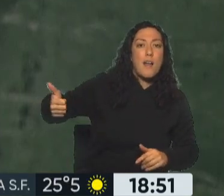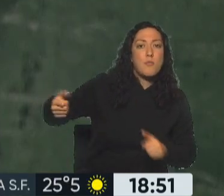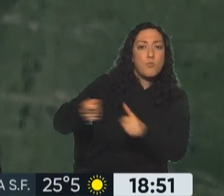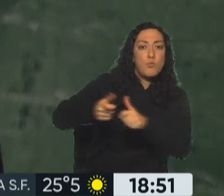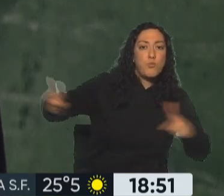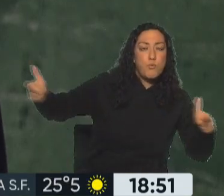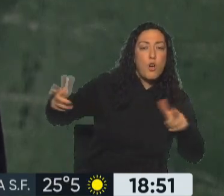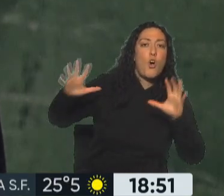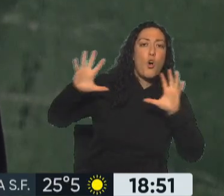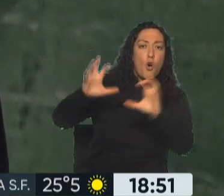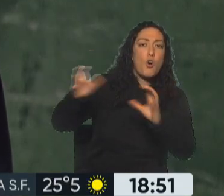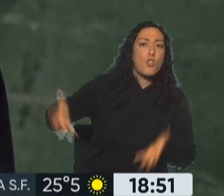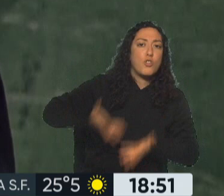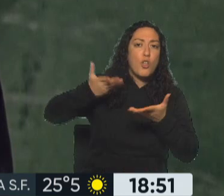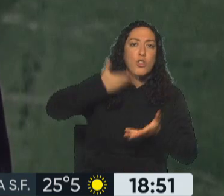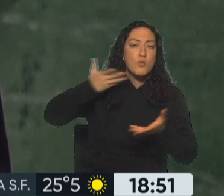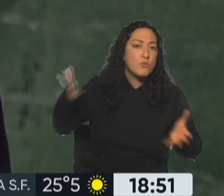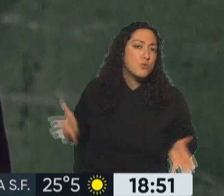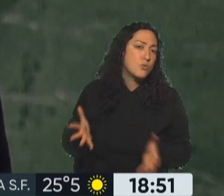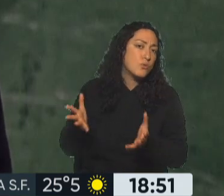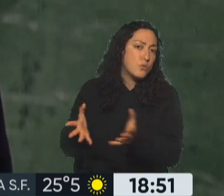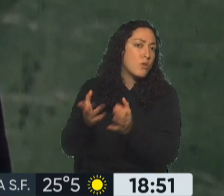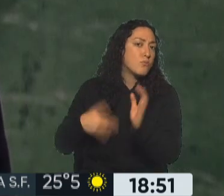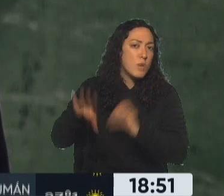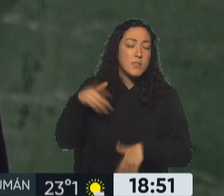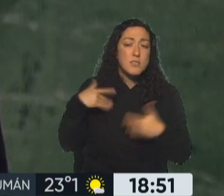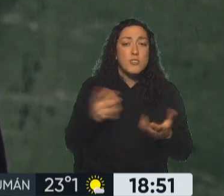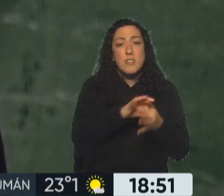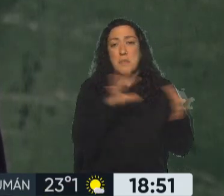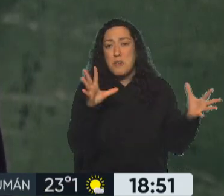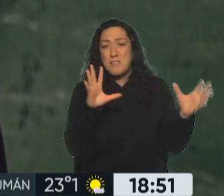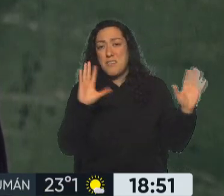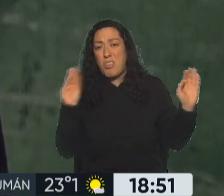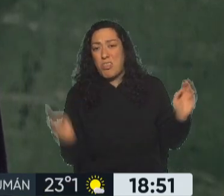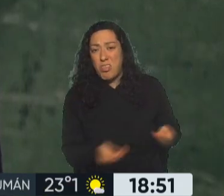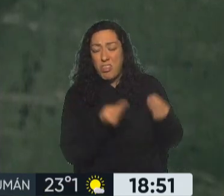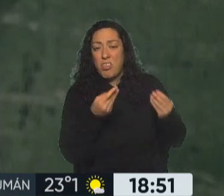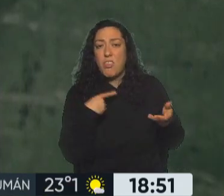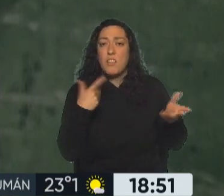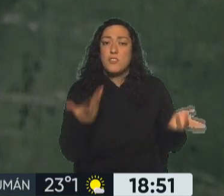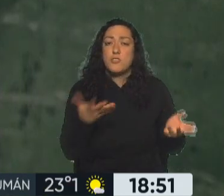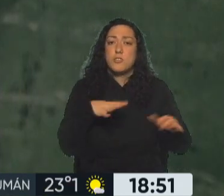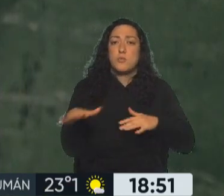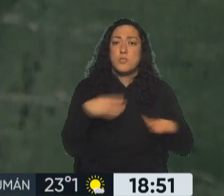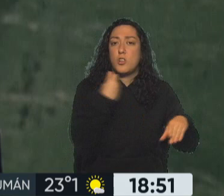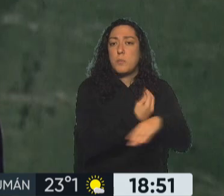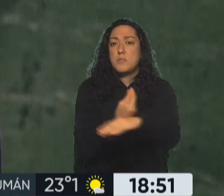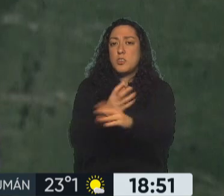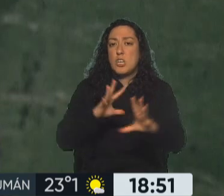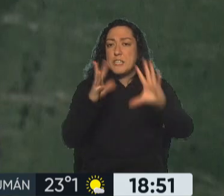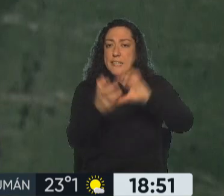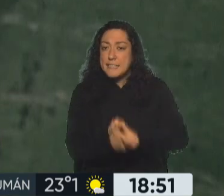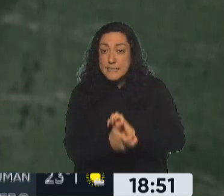los discursos del odio. Así las democracias se deslegitiman y la crisis de representación que se